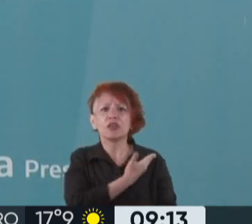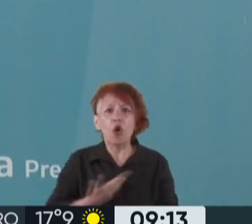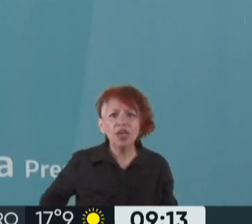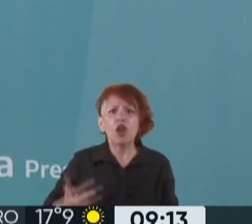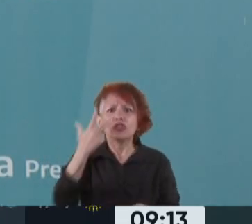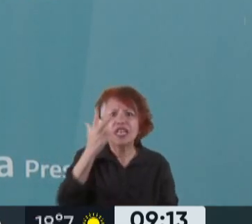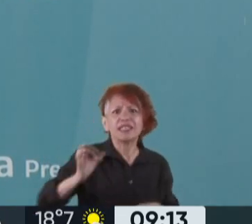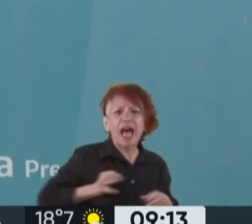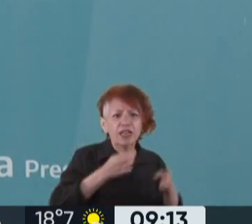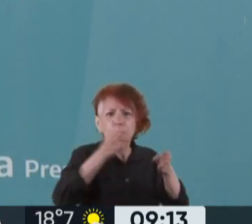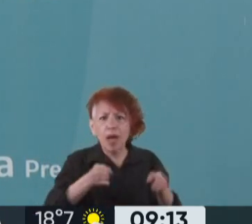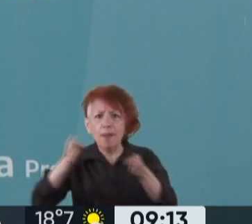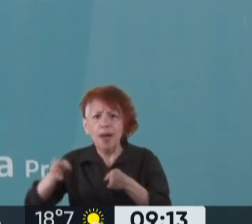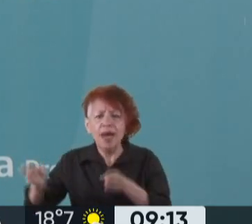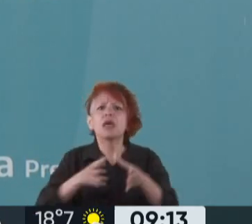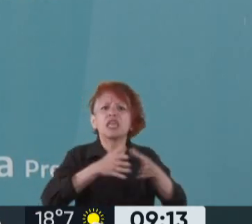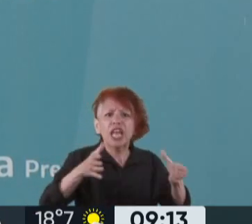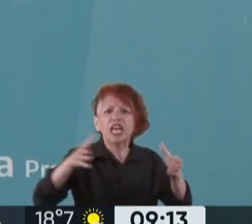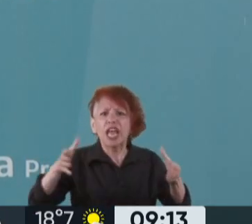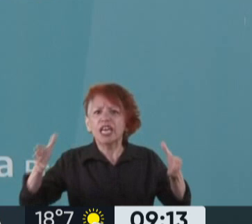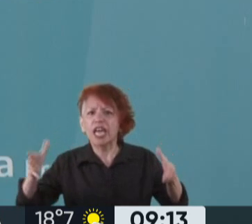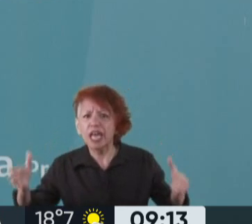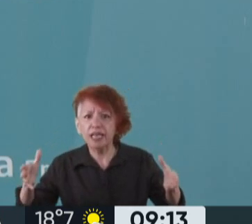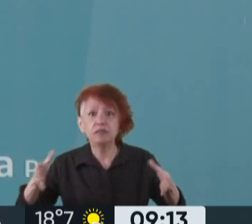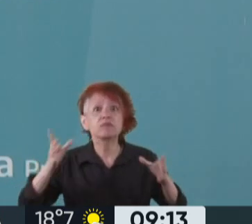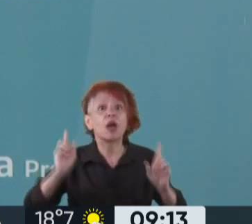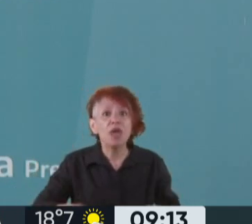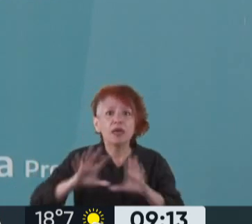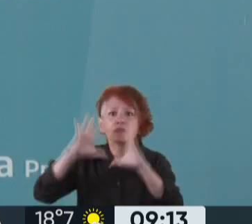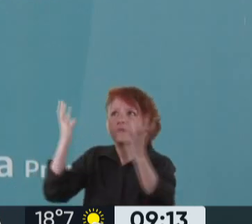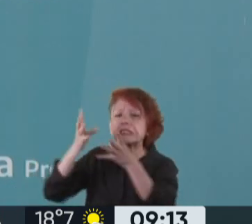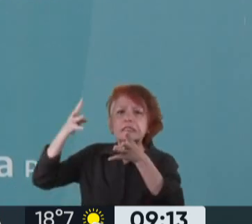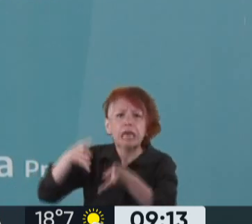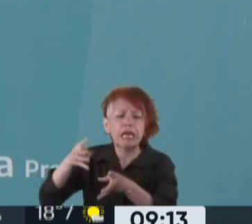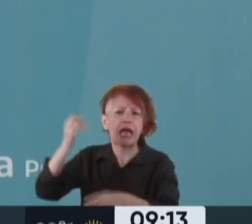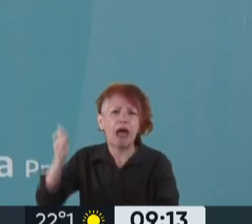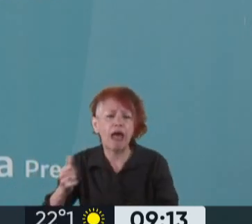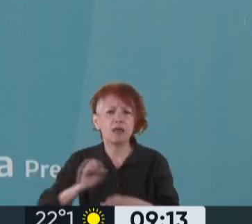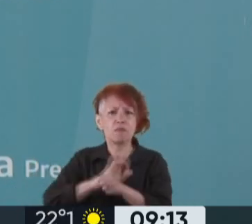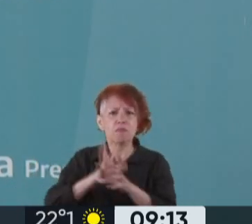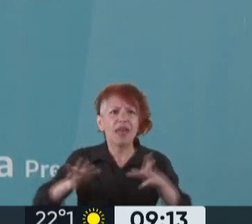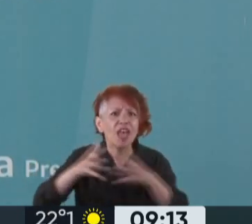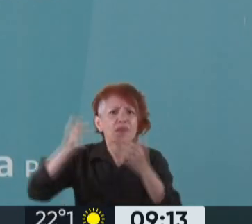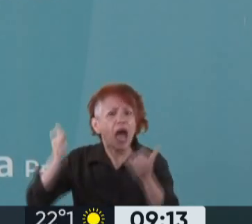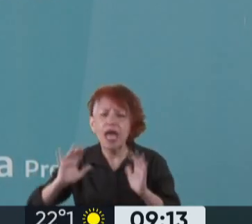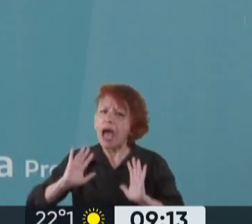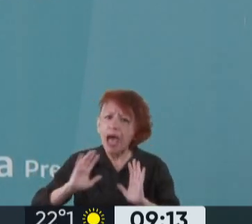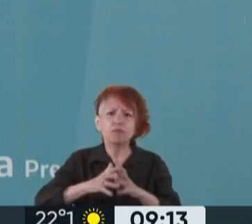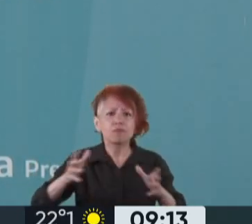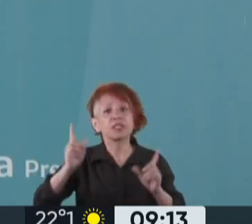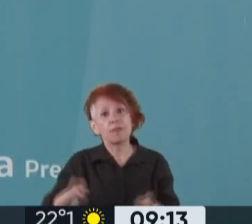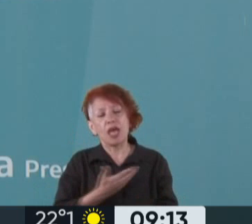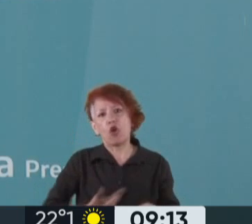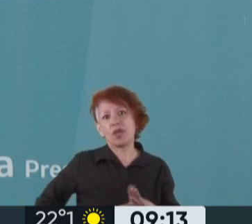seguidos, 3 años consecutivos de crecimiento en medio de una guerra y post una pandemia y post la salida obviamente del macrismo, que es